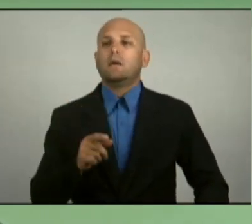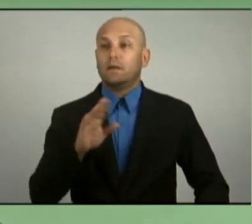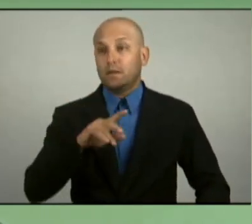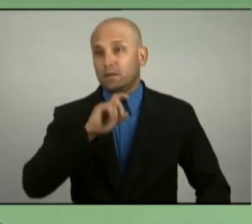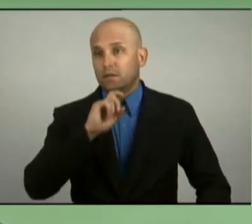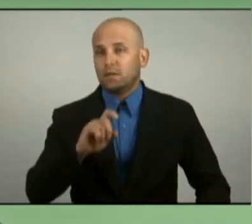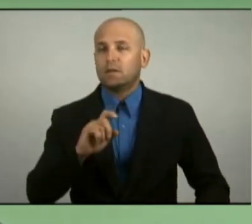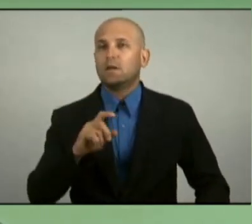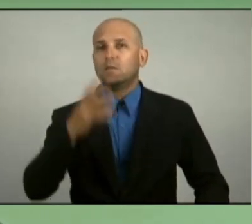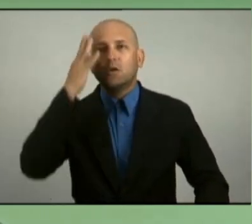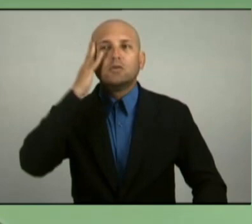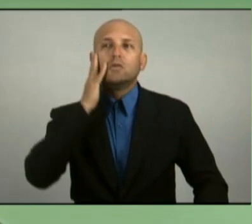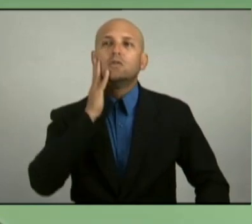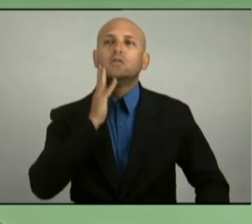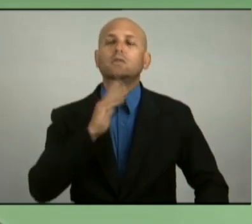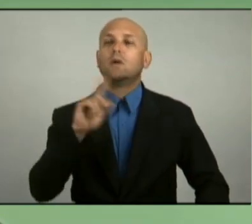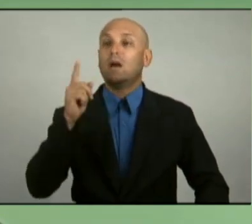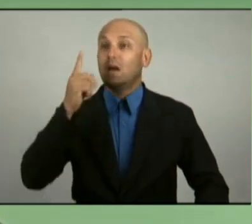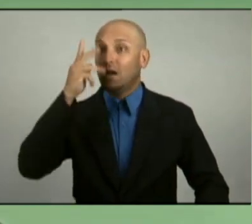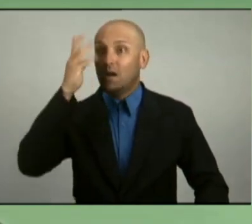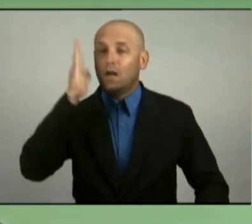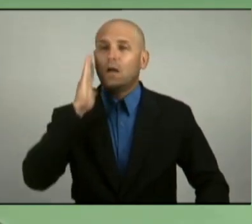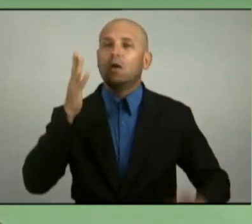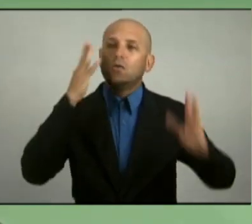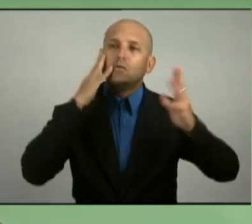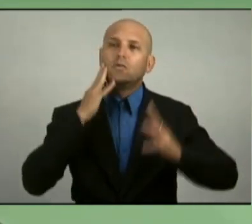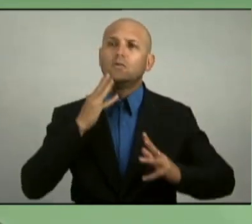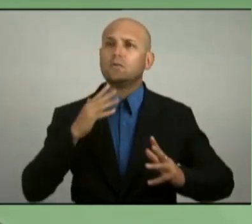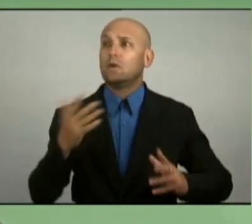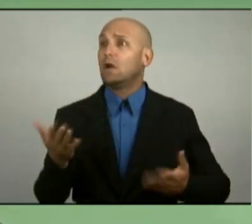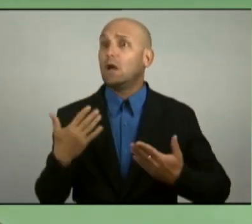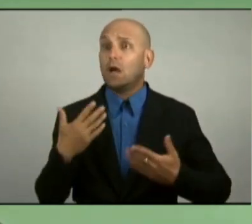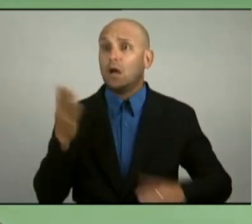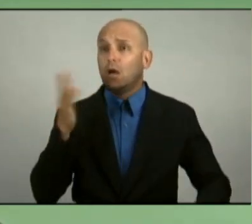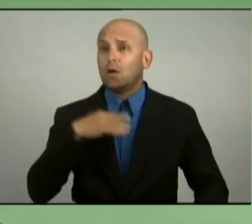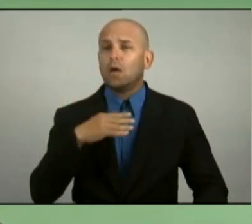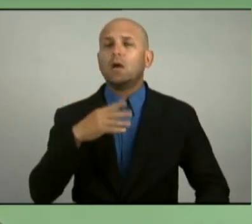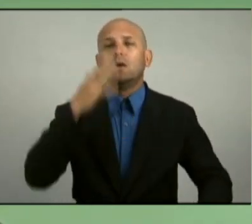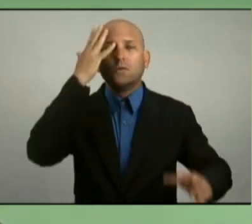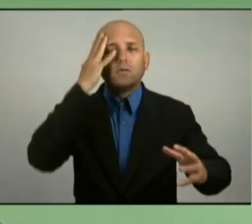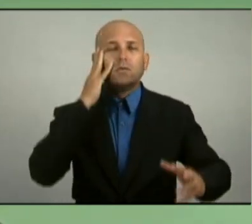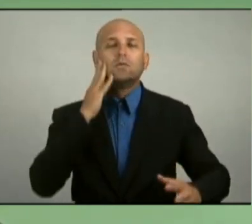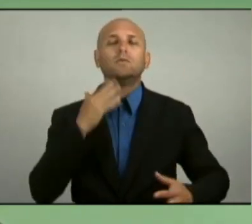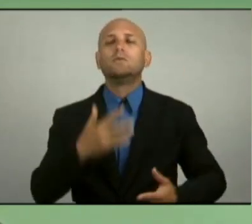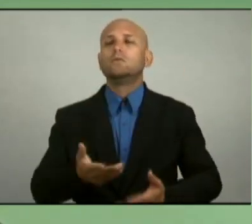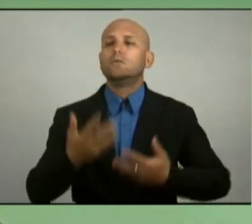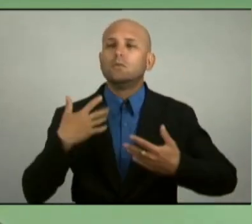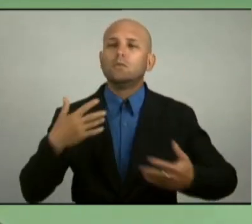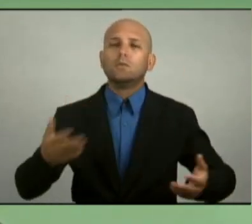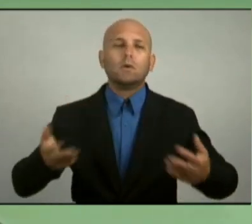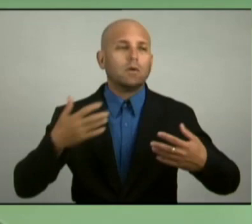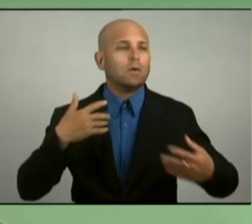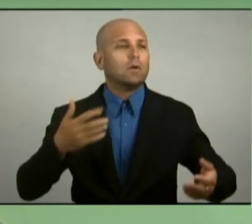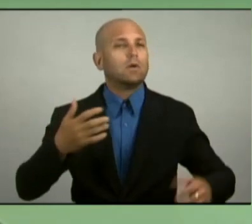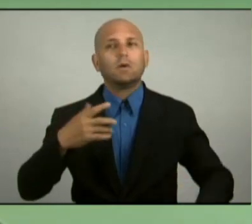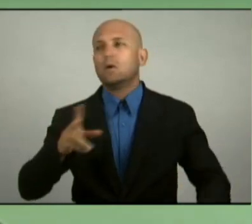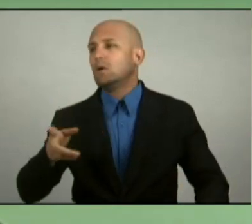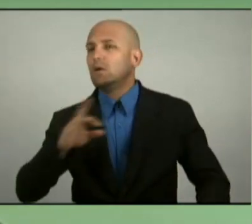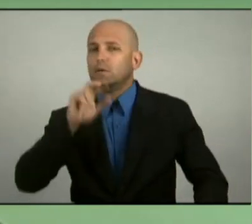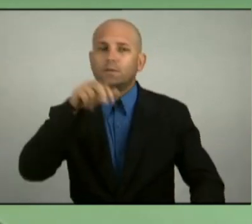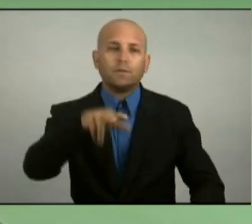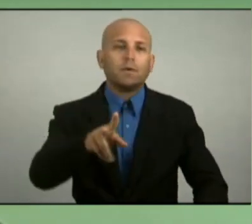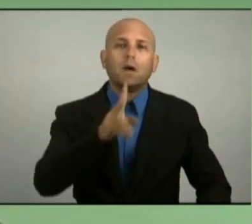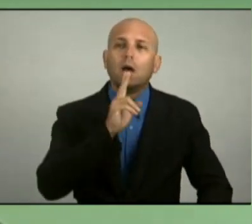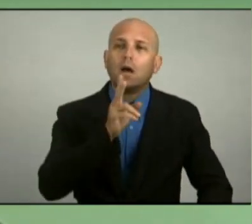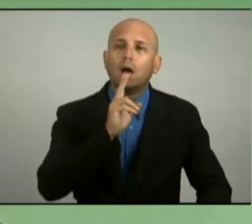porque entonces sudas mucho en la noche a veces sin haber ese gran calor y entonces eso te hace que te despiertes a veces que tengas que tomar agua e